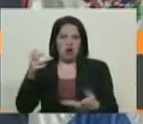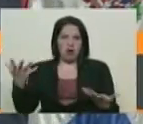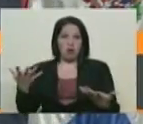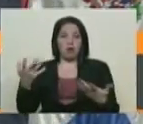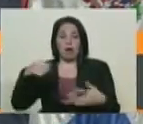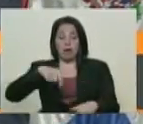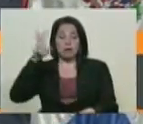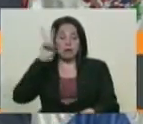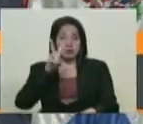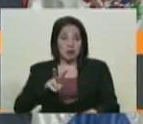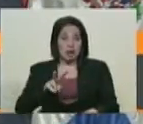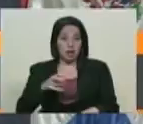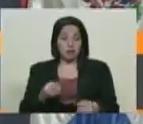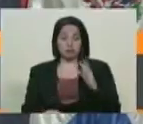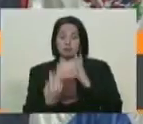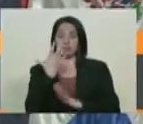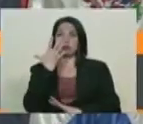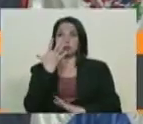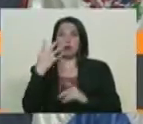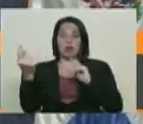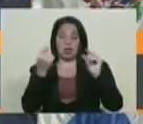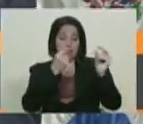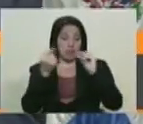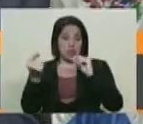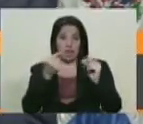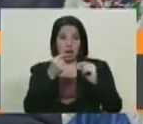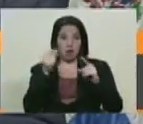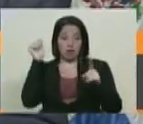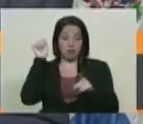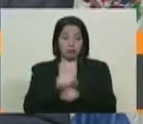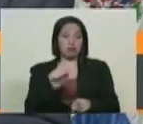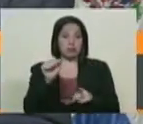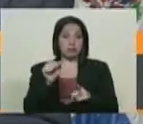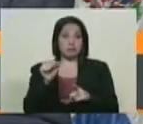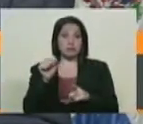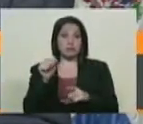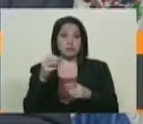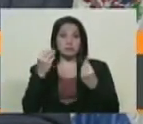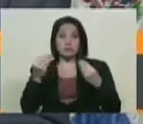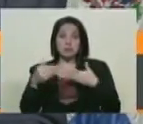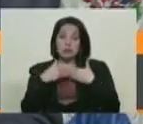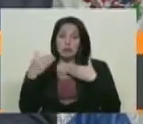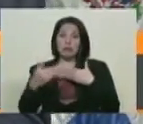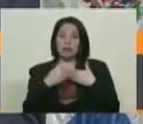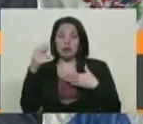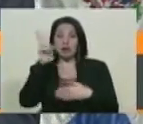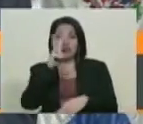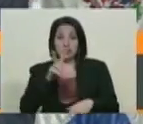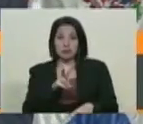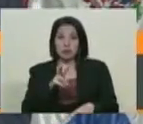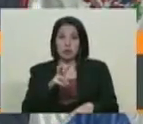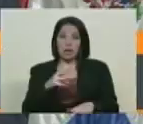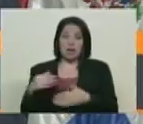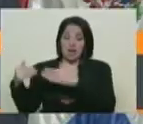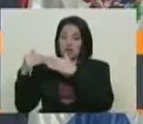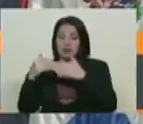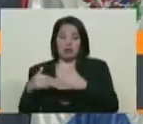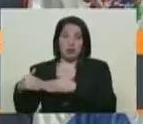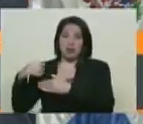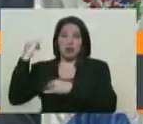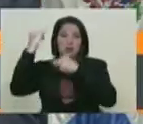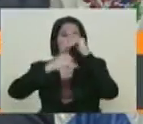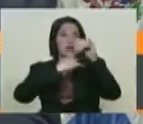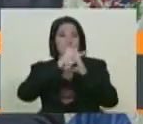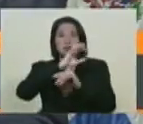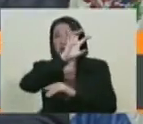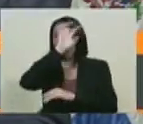Venezuela y por la vía del diálogo vamos a derrotar la violencia contra Venezuela que viene del exterior.